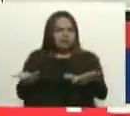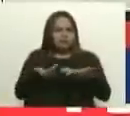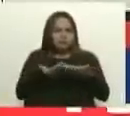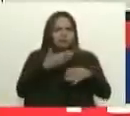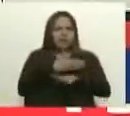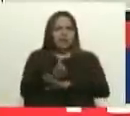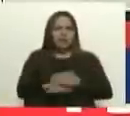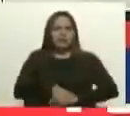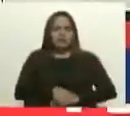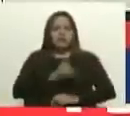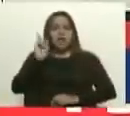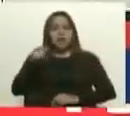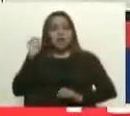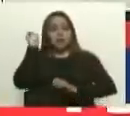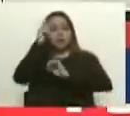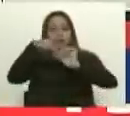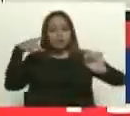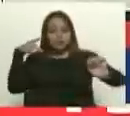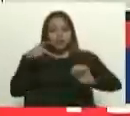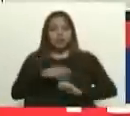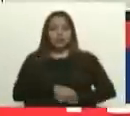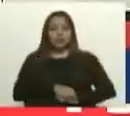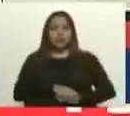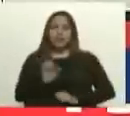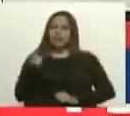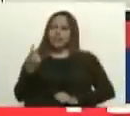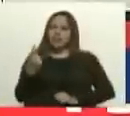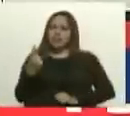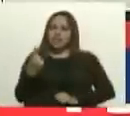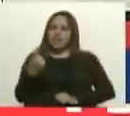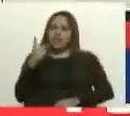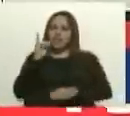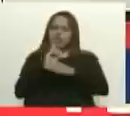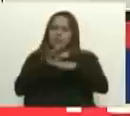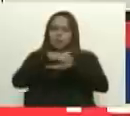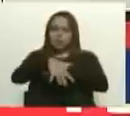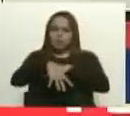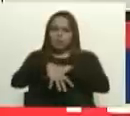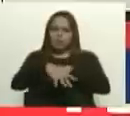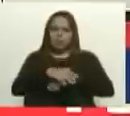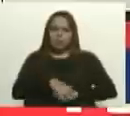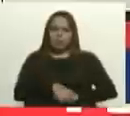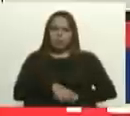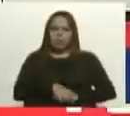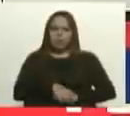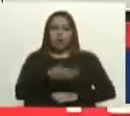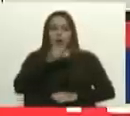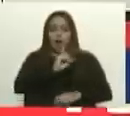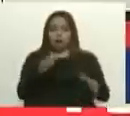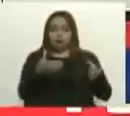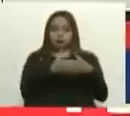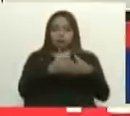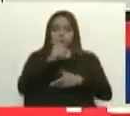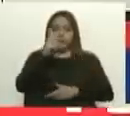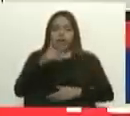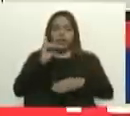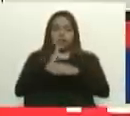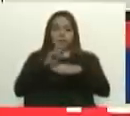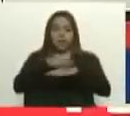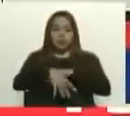Y en Amazonas, ya para aquí falta del Tamacuro, que también hubo, ¿verdad? Claro, del Tamacuro falta